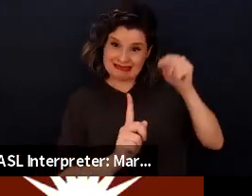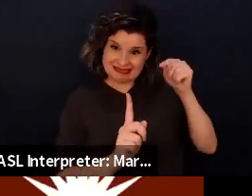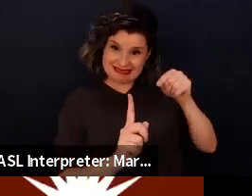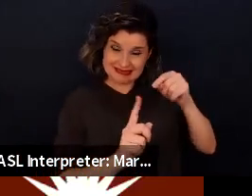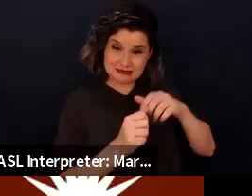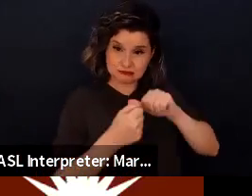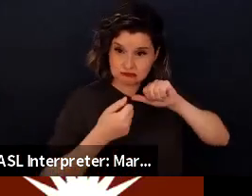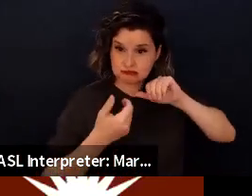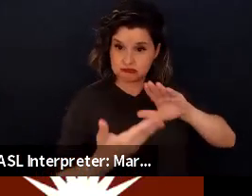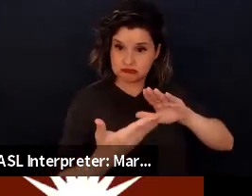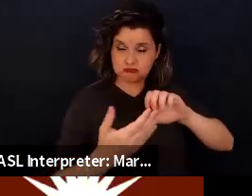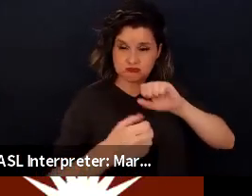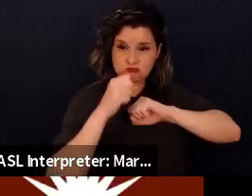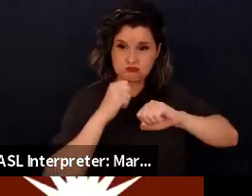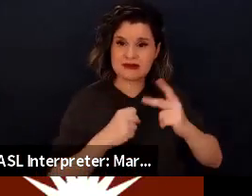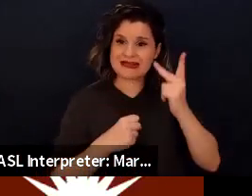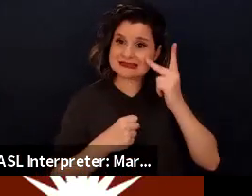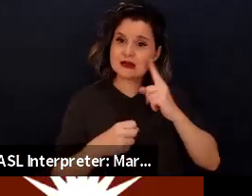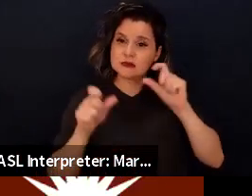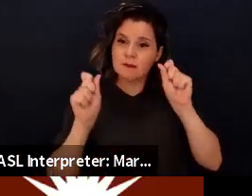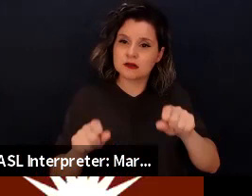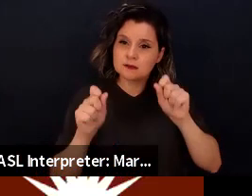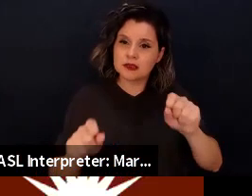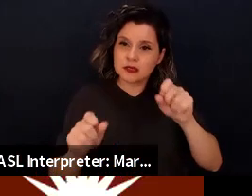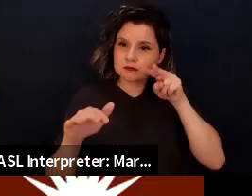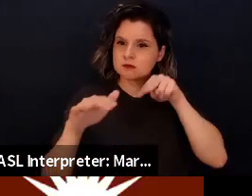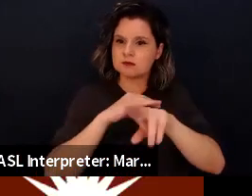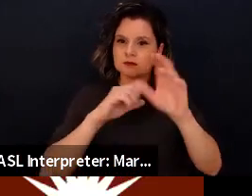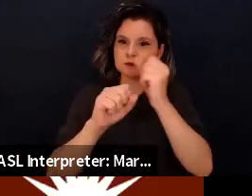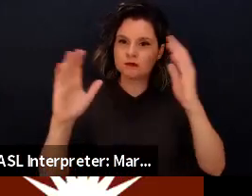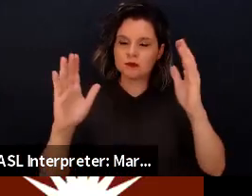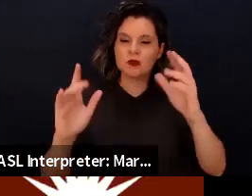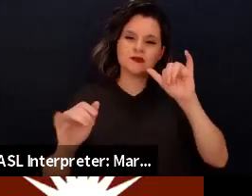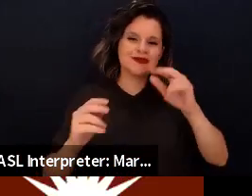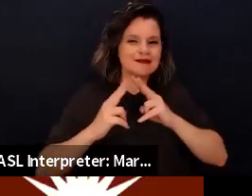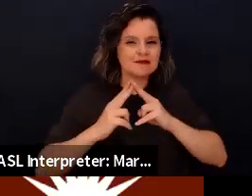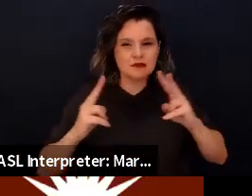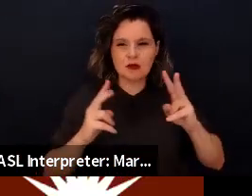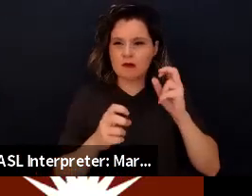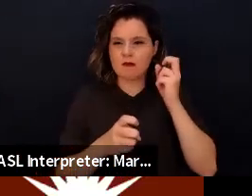enfrentando realmente lo ven como una posibilidad. Entonces, es muy difícil